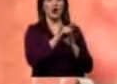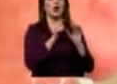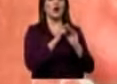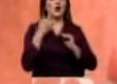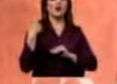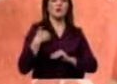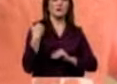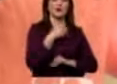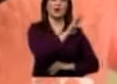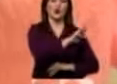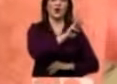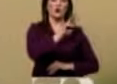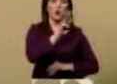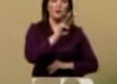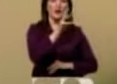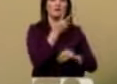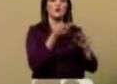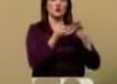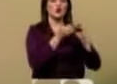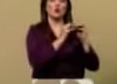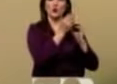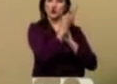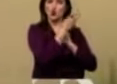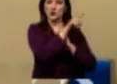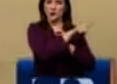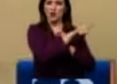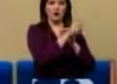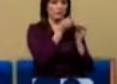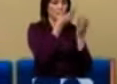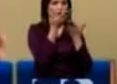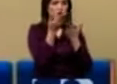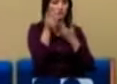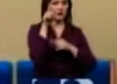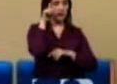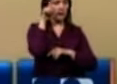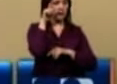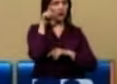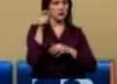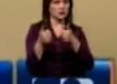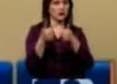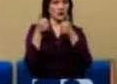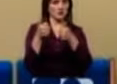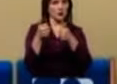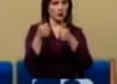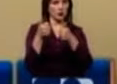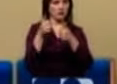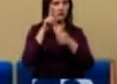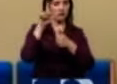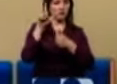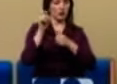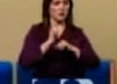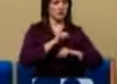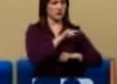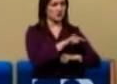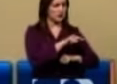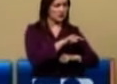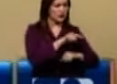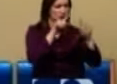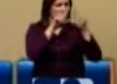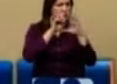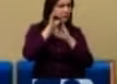incurrido en linchamiento mediático. Cuando varios medios de comunicación nos ponemos de acuerdo para dañar la